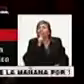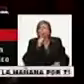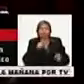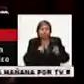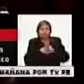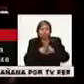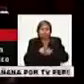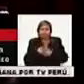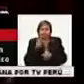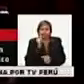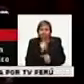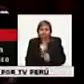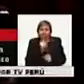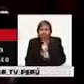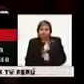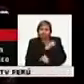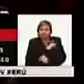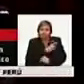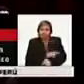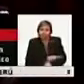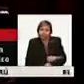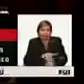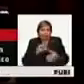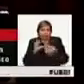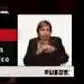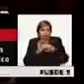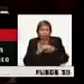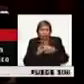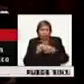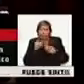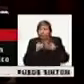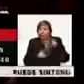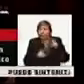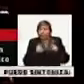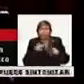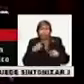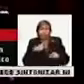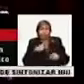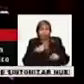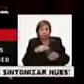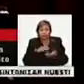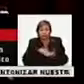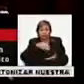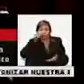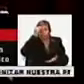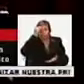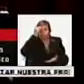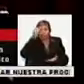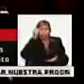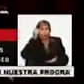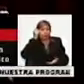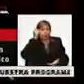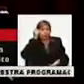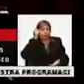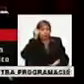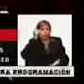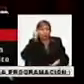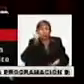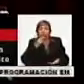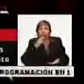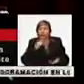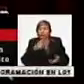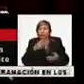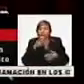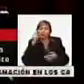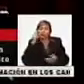que trabajó en un esfuerzo colectivo, algo que nosotros aprendimos recién a entender desde esa